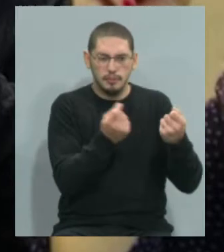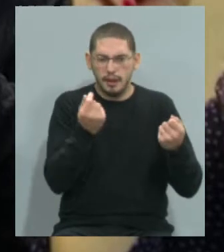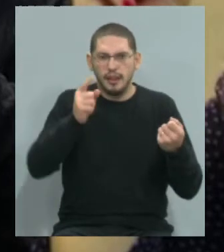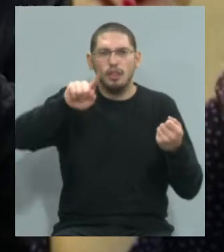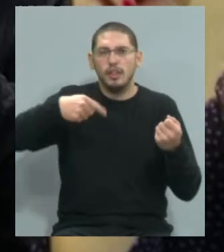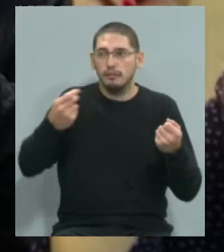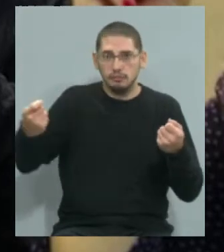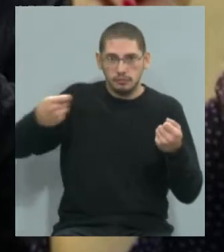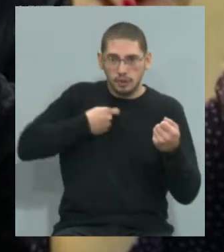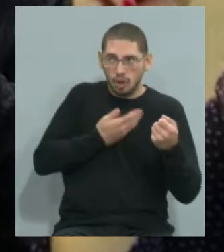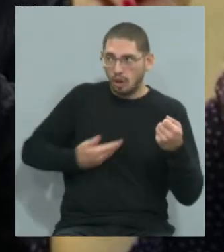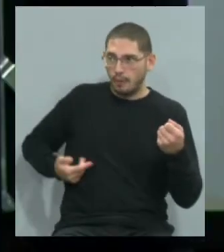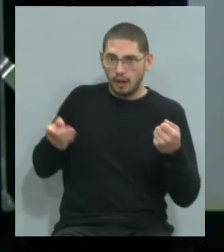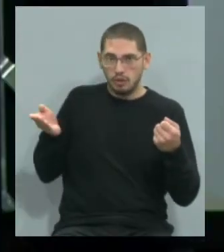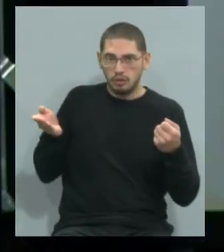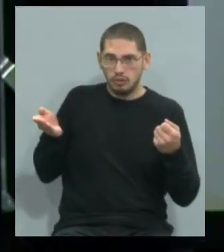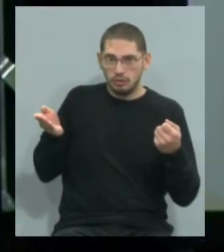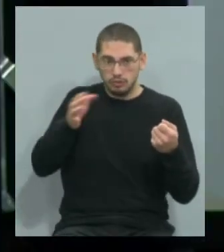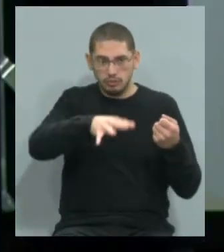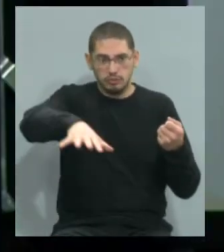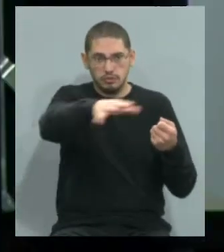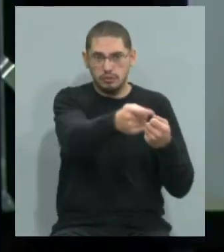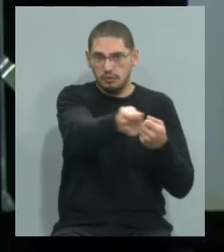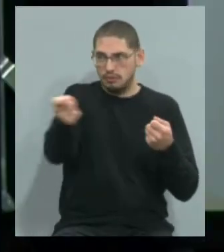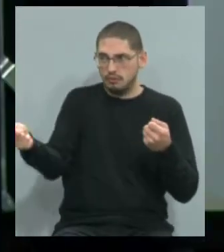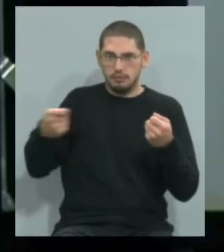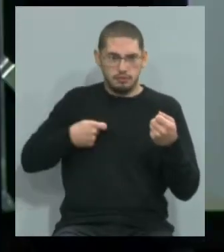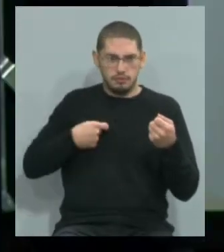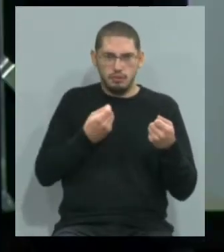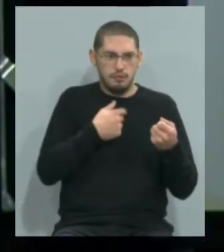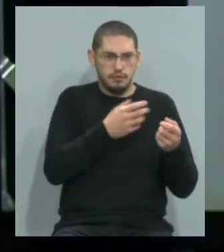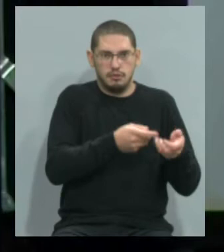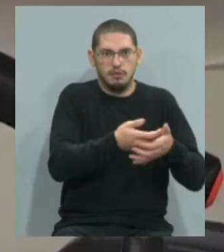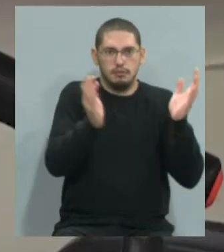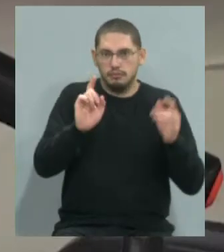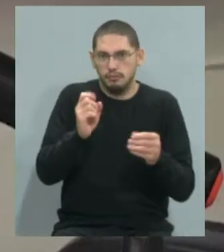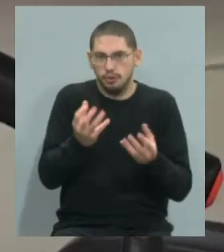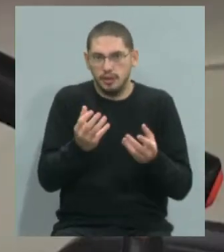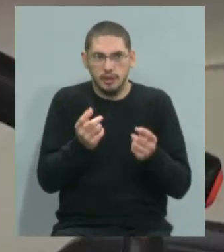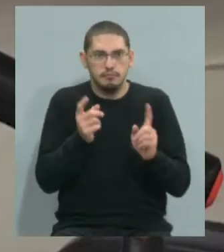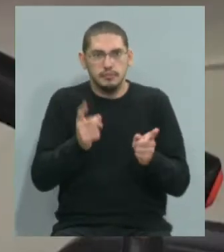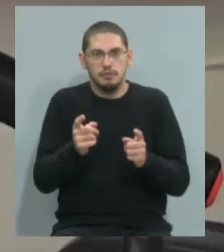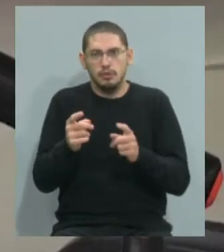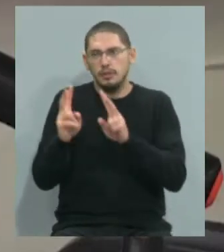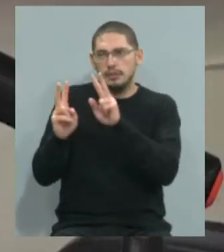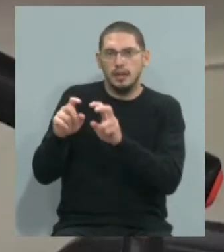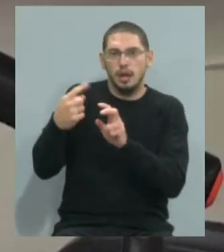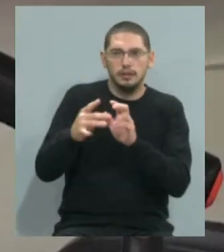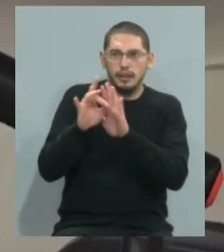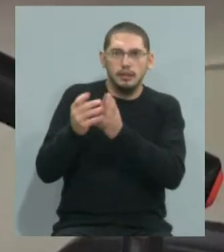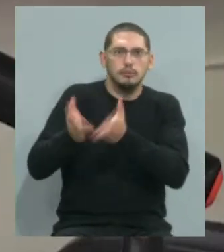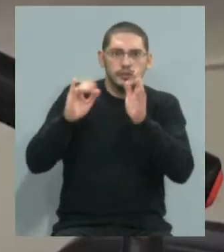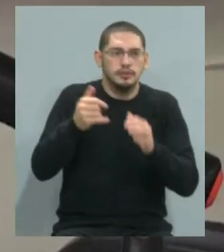financiamiento? ¿Y por qué no además maximizar esos datos con investigaciones que a veces buscan los mismos datos, ¿me entendés? Claro.